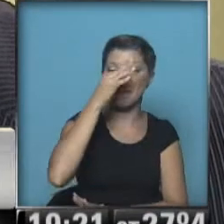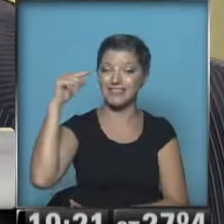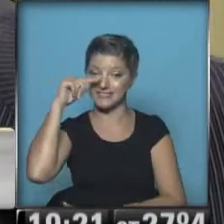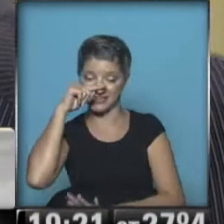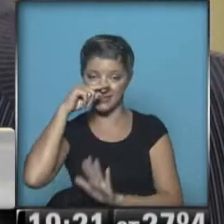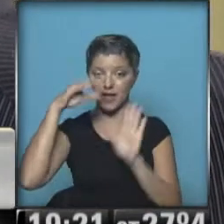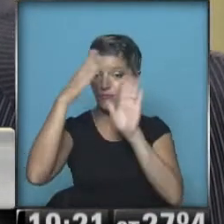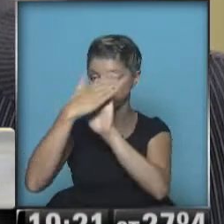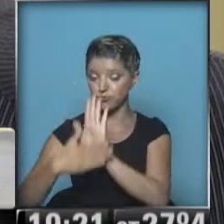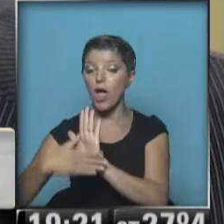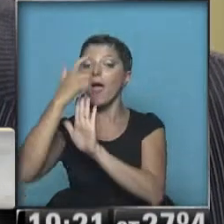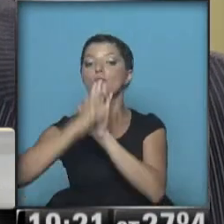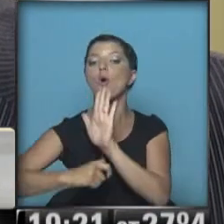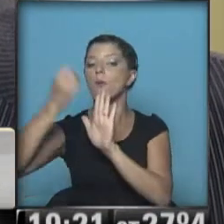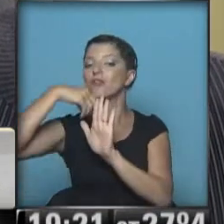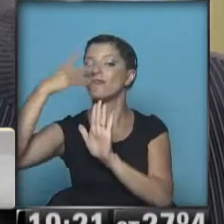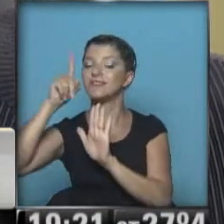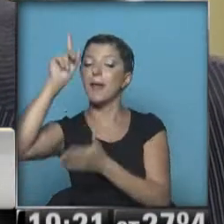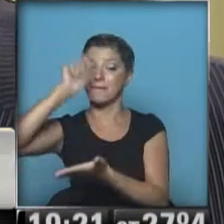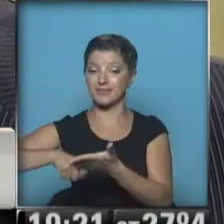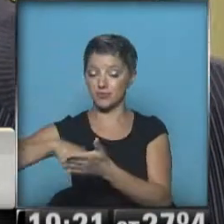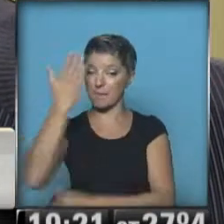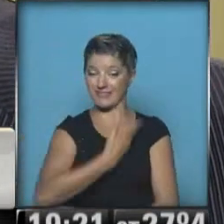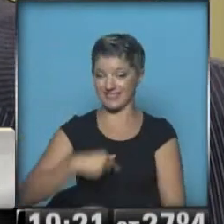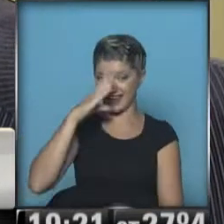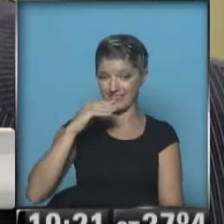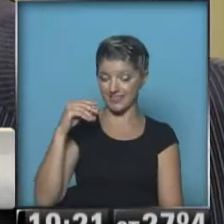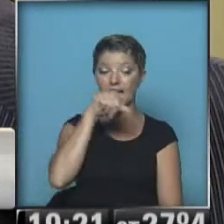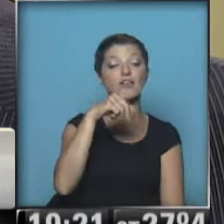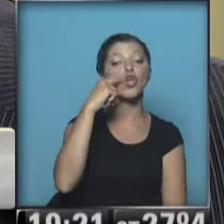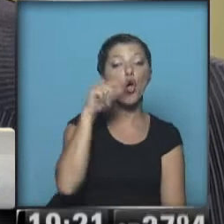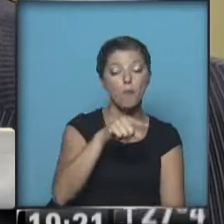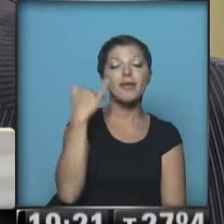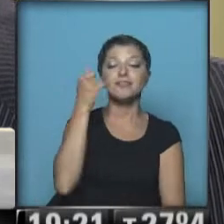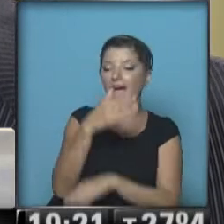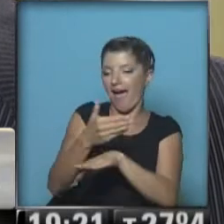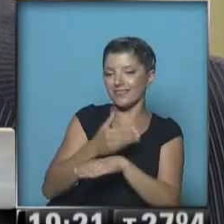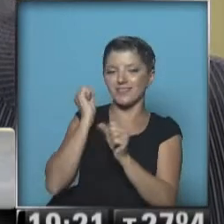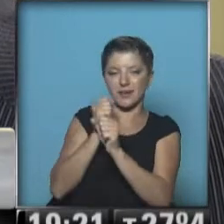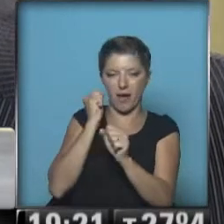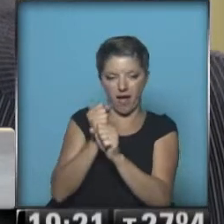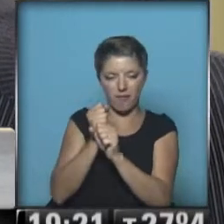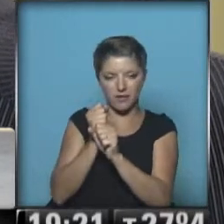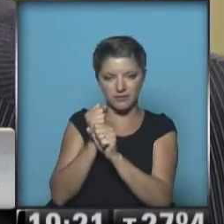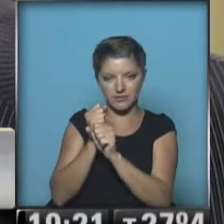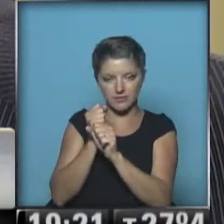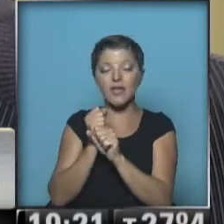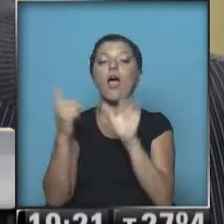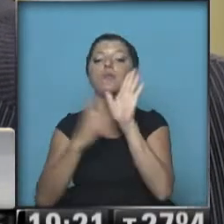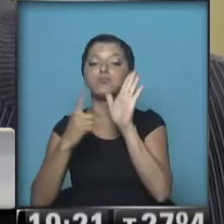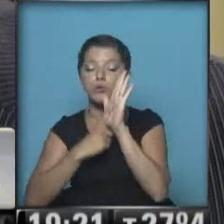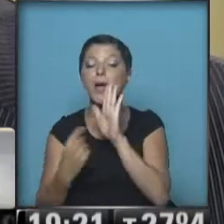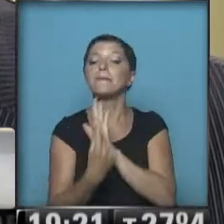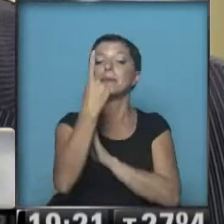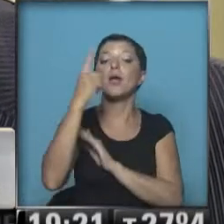en el boletín oficial con la firma de la Presidenta de la Nación. Vanoli se venía desempeñando en comisión al frente de la Autoridad Monetaria desde el